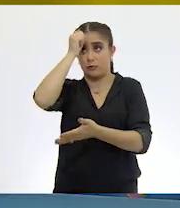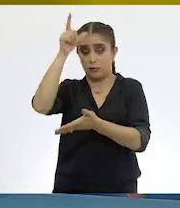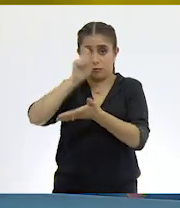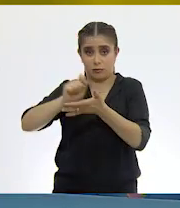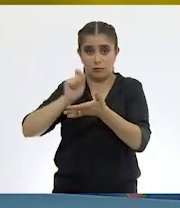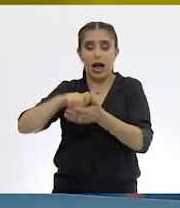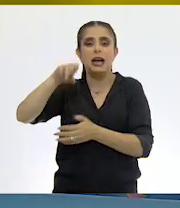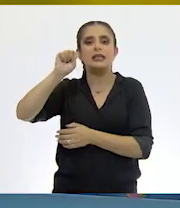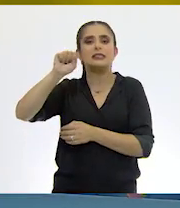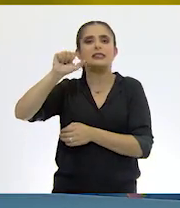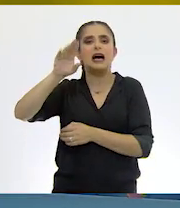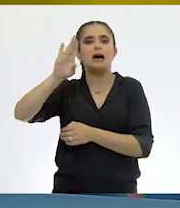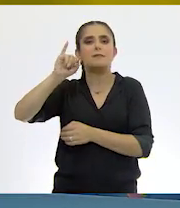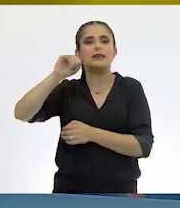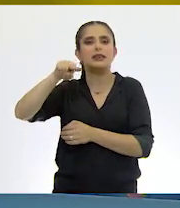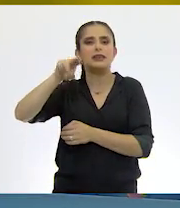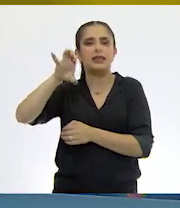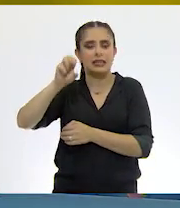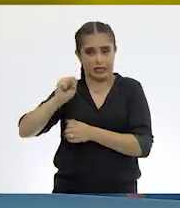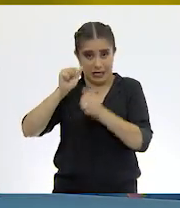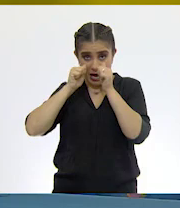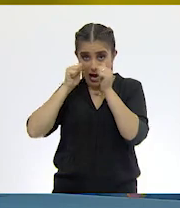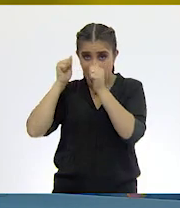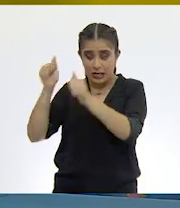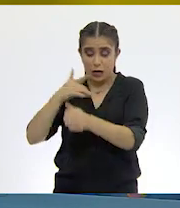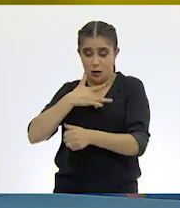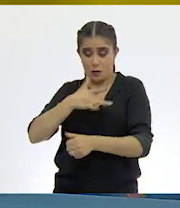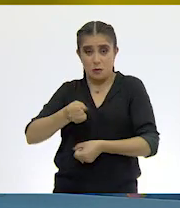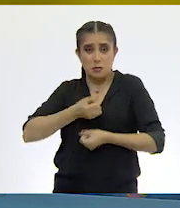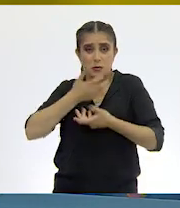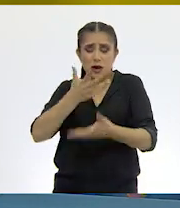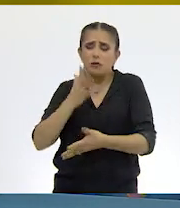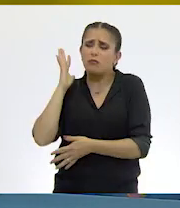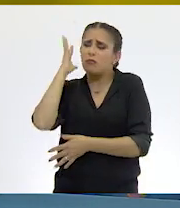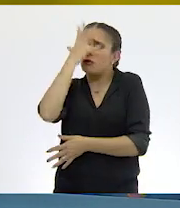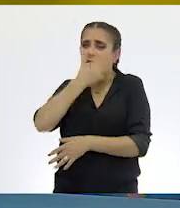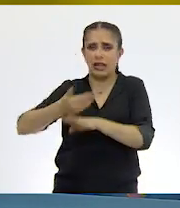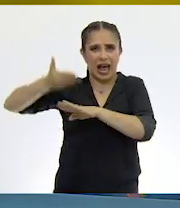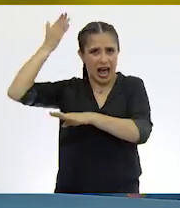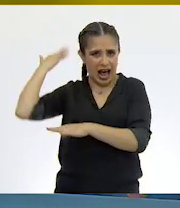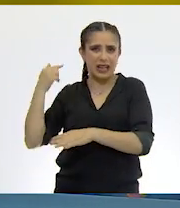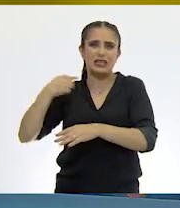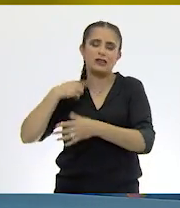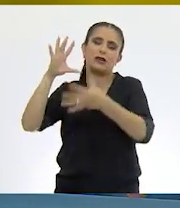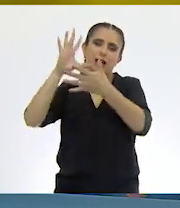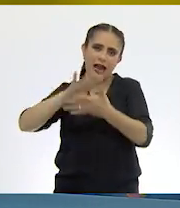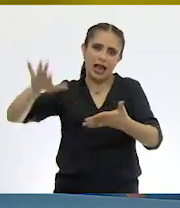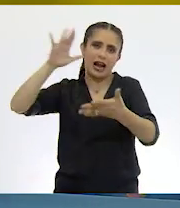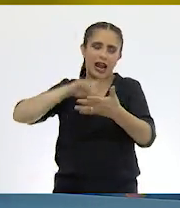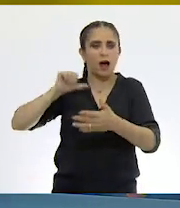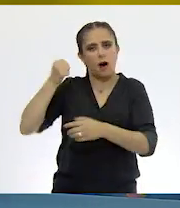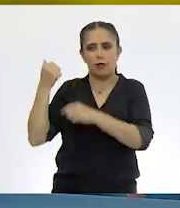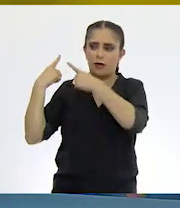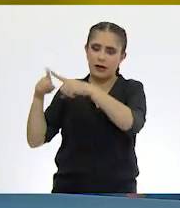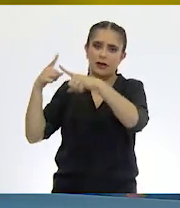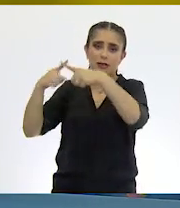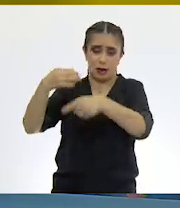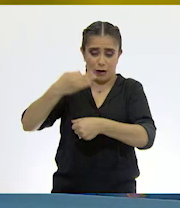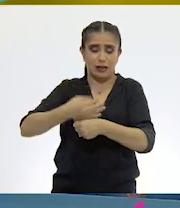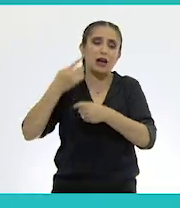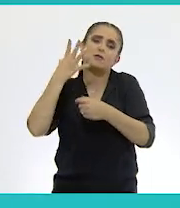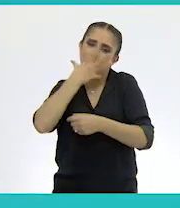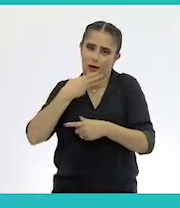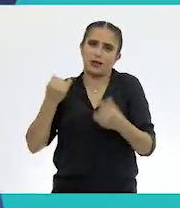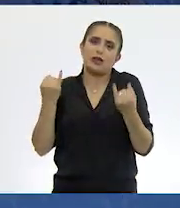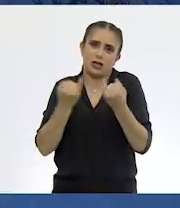Sabines. Entonces pon mucha atención porque son igual de bonitos que los que hemos estado leyendo en estas sesiones. Y vamos a comenzar. El